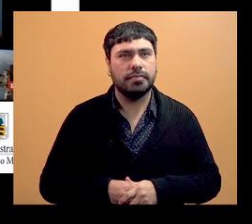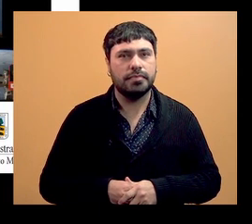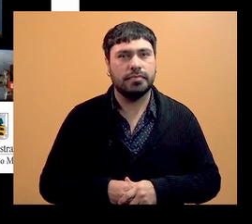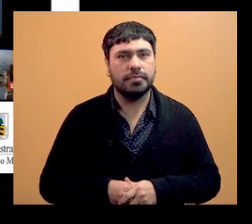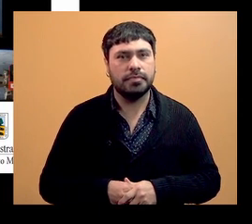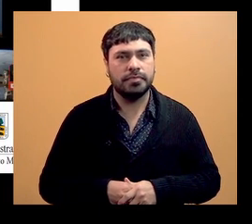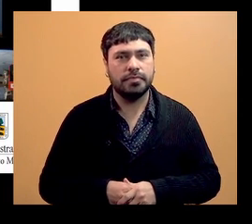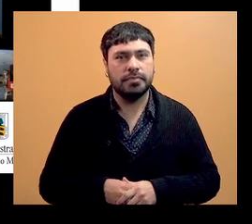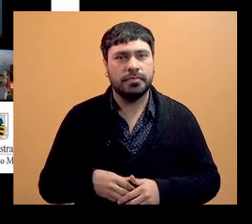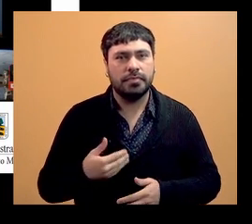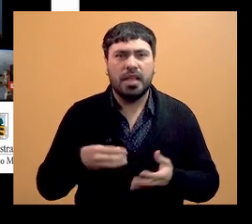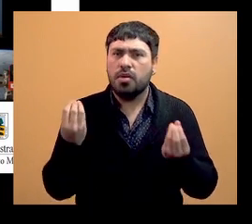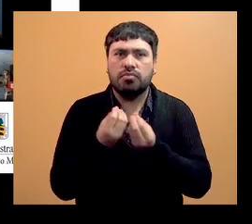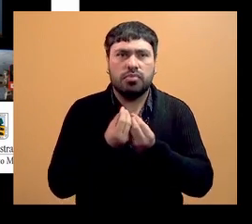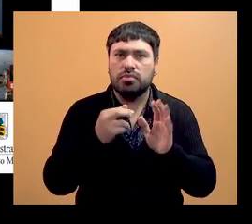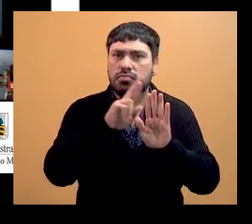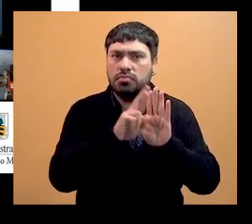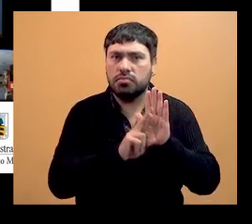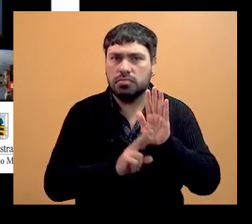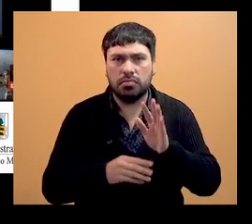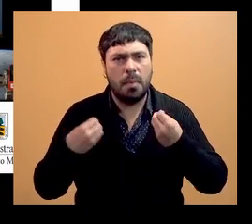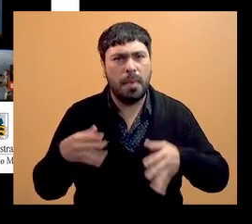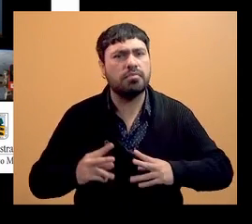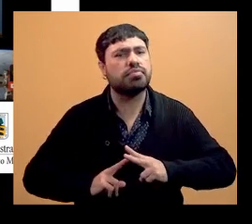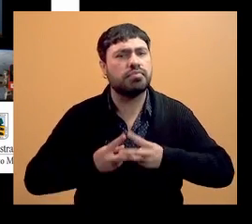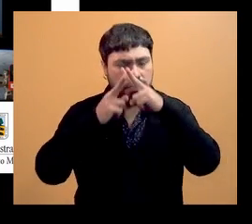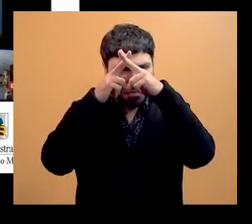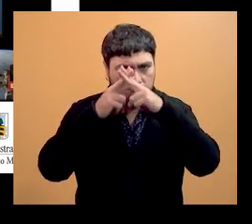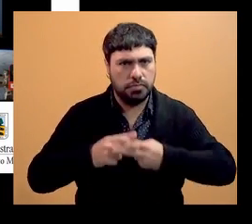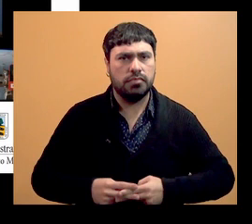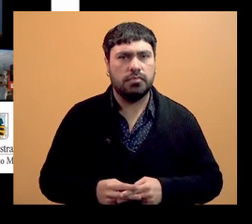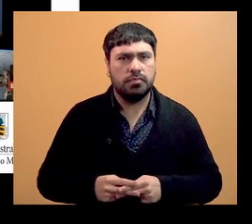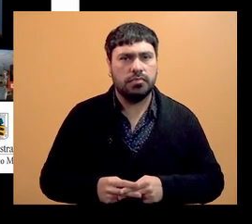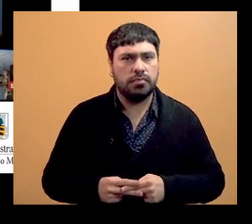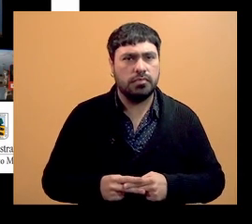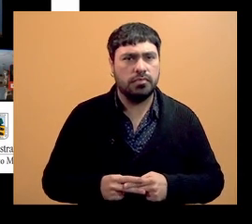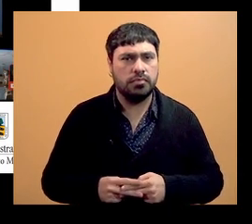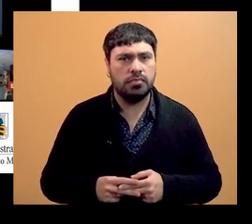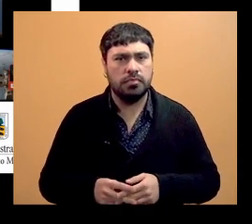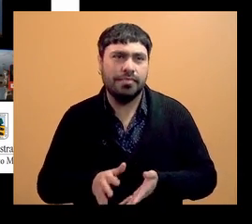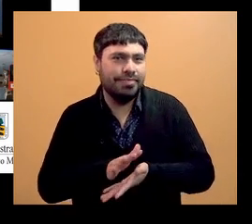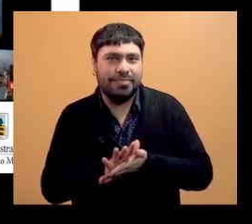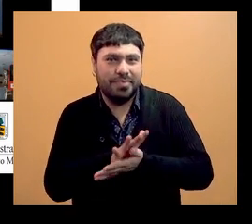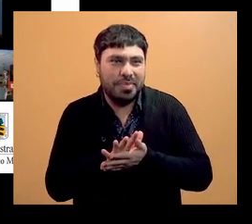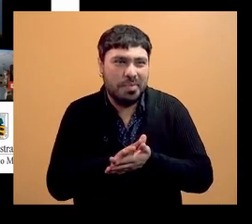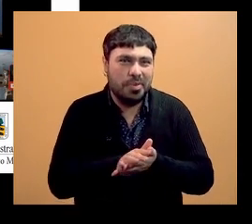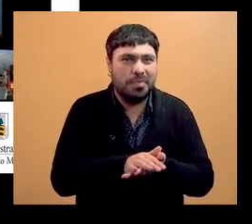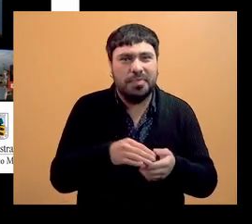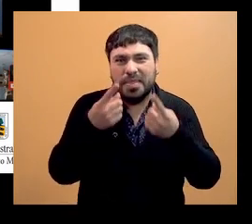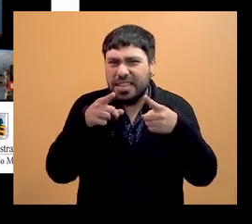para su construcción, etc. Los ponen también más cercano a un grupo mayor de universidades, países en desarrollo,